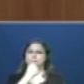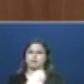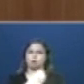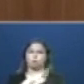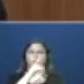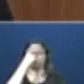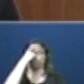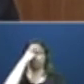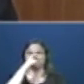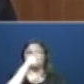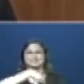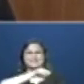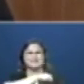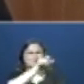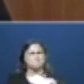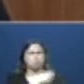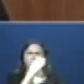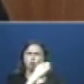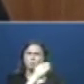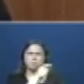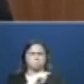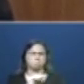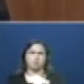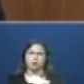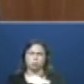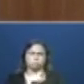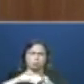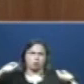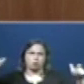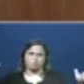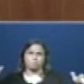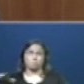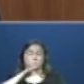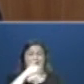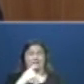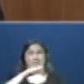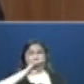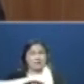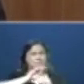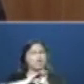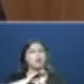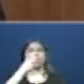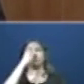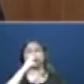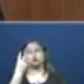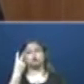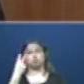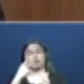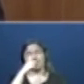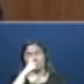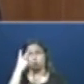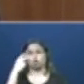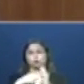tenemos en cuenta su elevadísima tasa de paro la agenda ha supuesto en el año 2012 datos como los